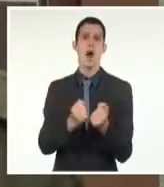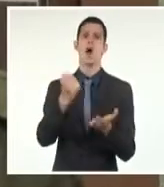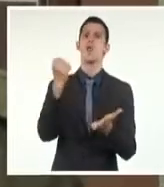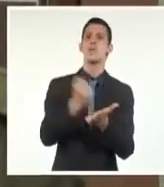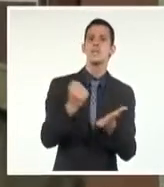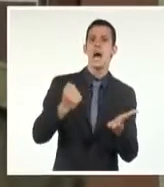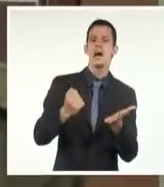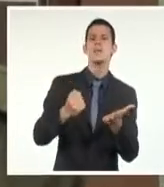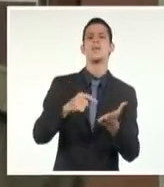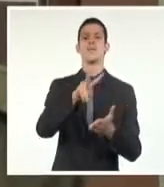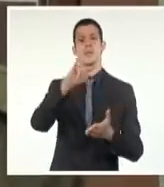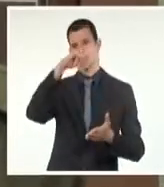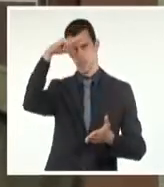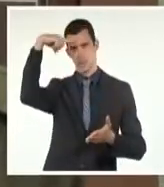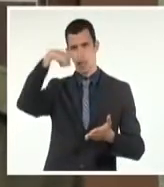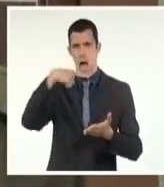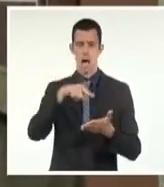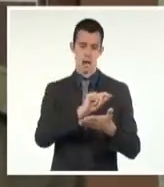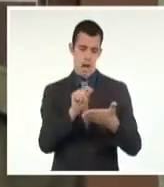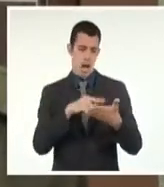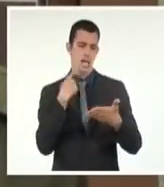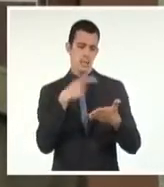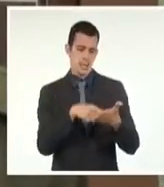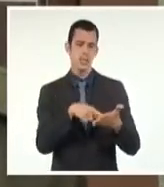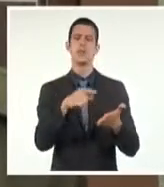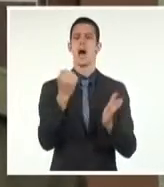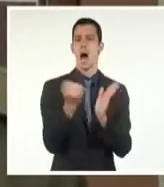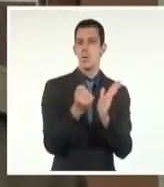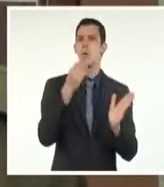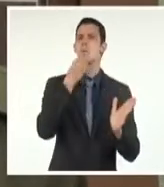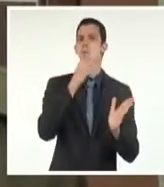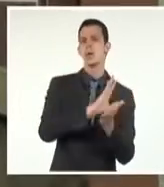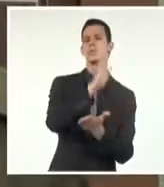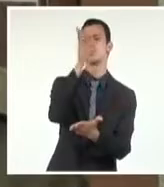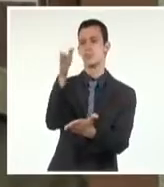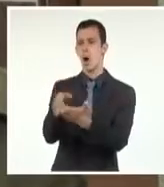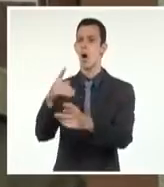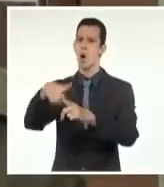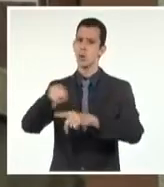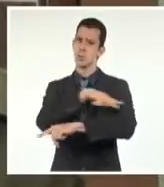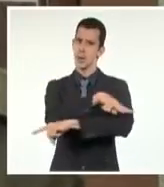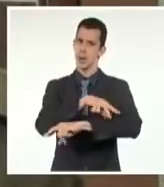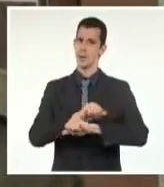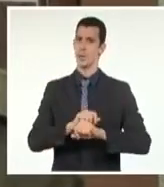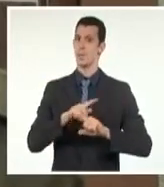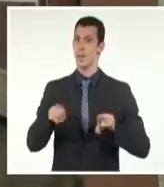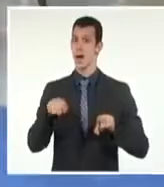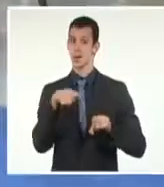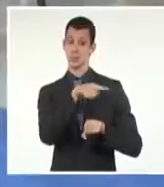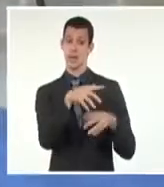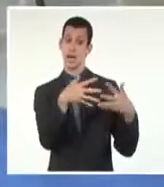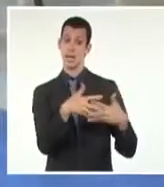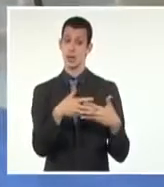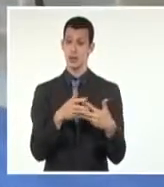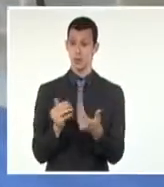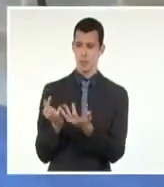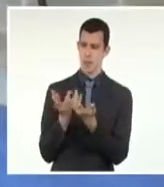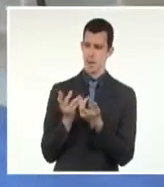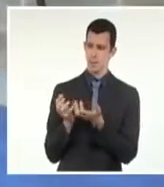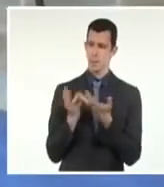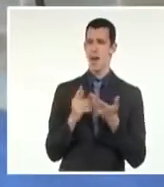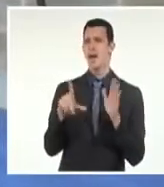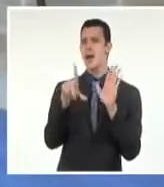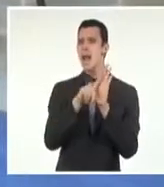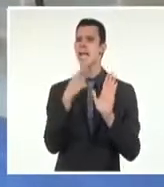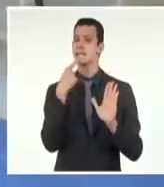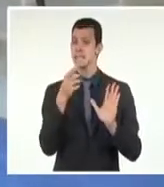en cuba así como la vigencia de la ley de ajuste clown que continúa siendo un estímulo para las salidas ilegales para la